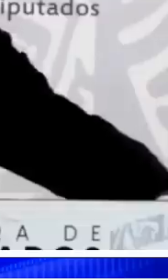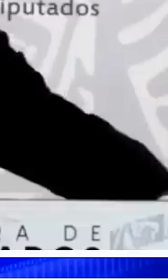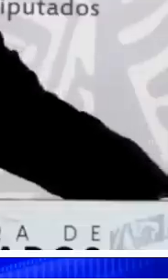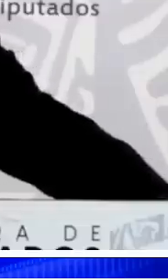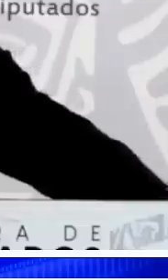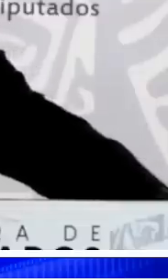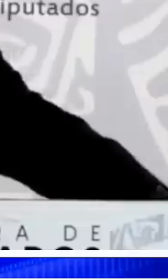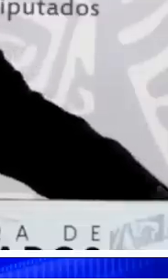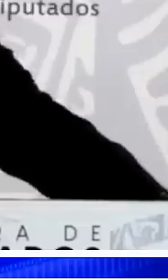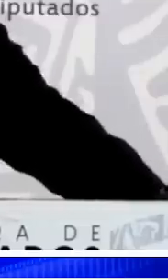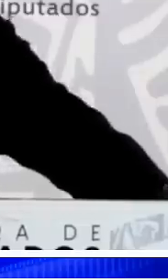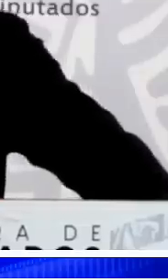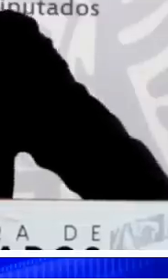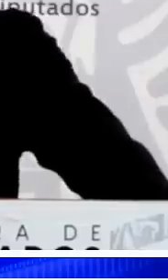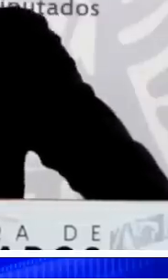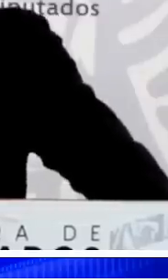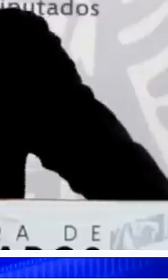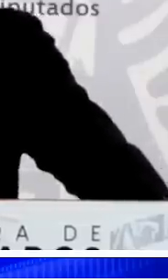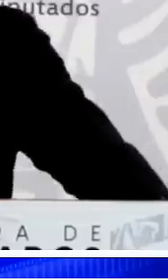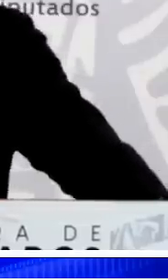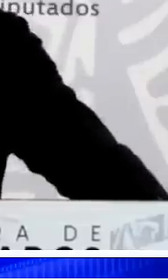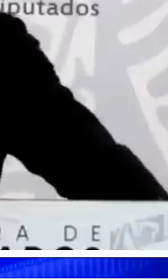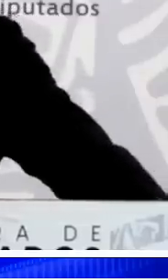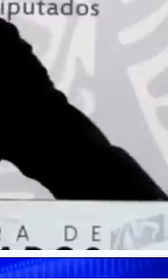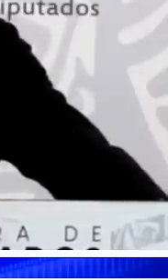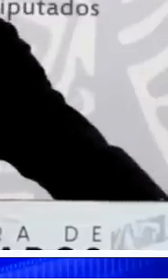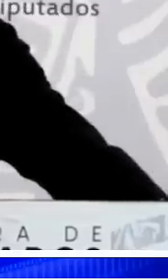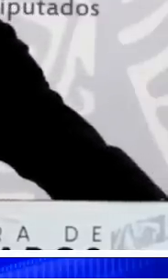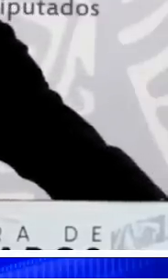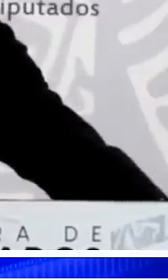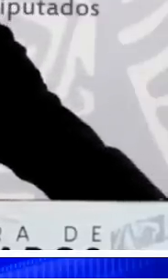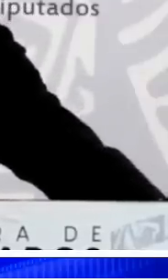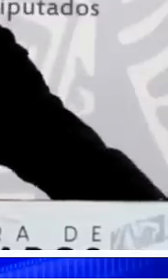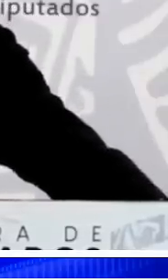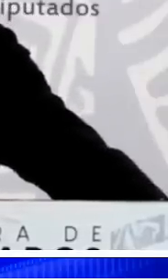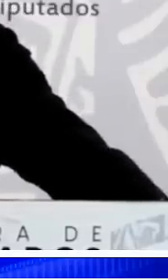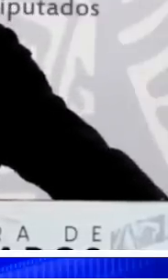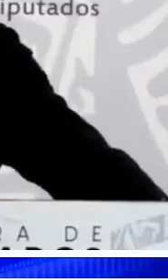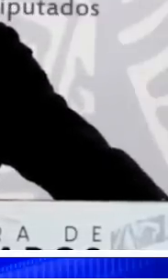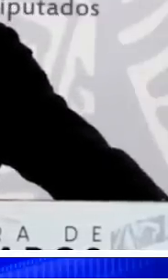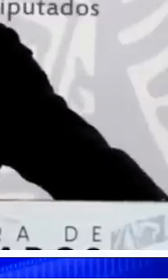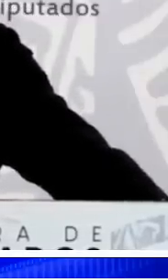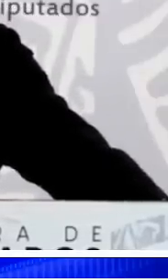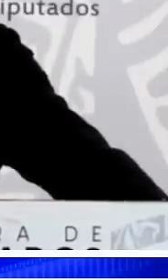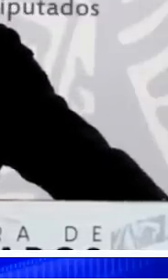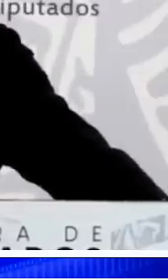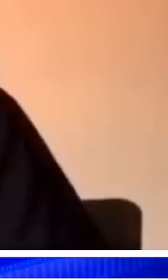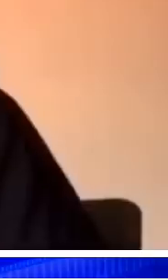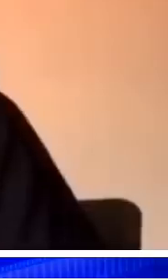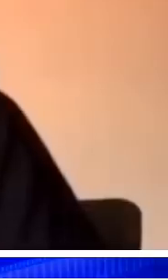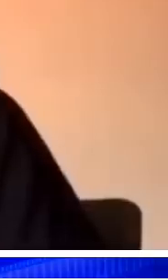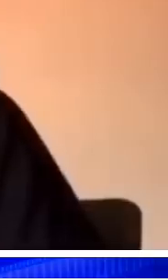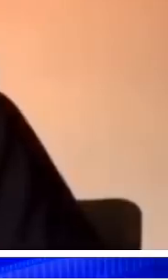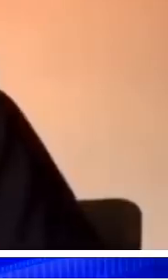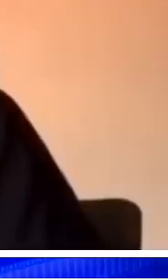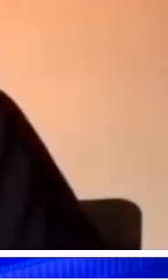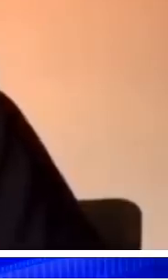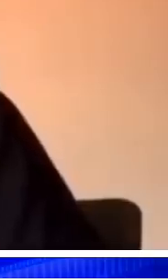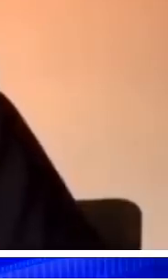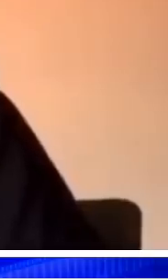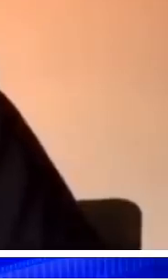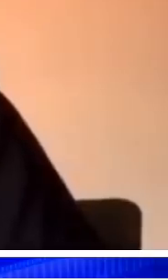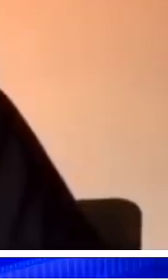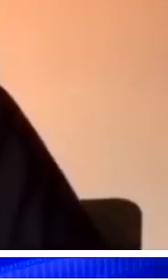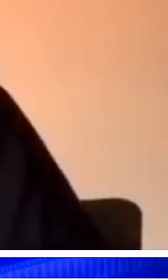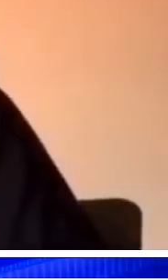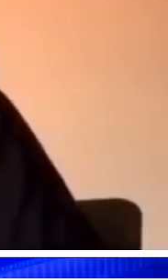presidente López Obrador ya también están en esta línea ya también están preocupados por esto Si les gusta el vídeo les invito a que se